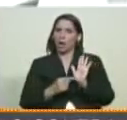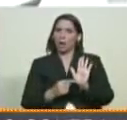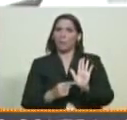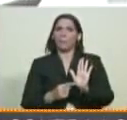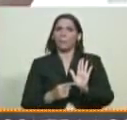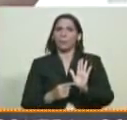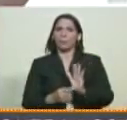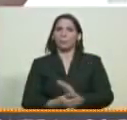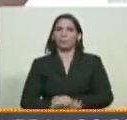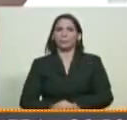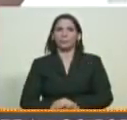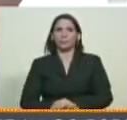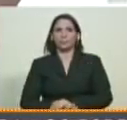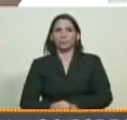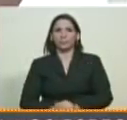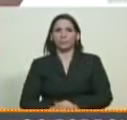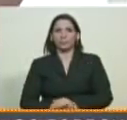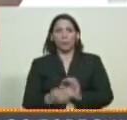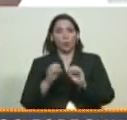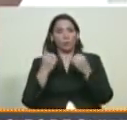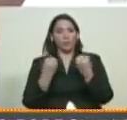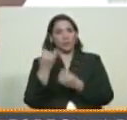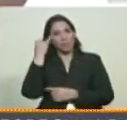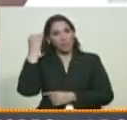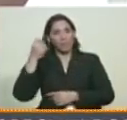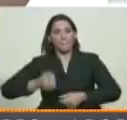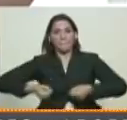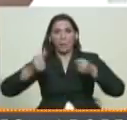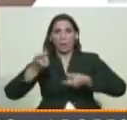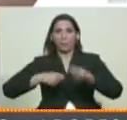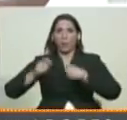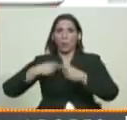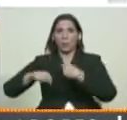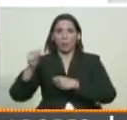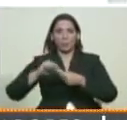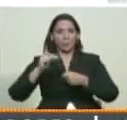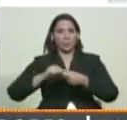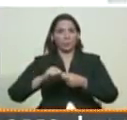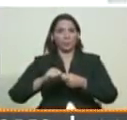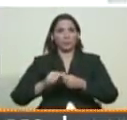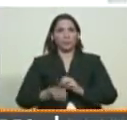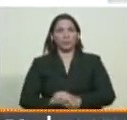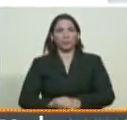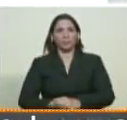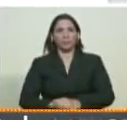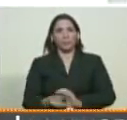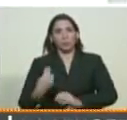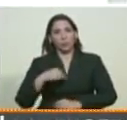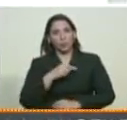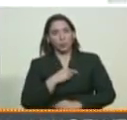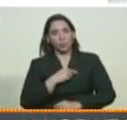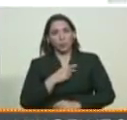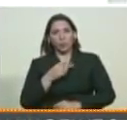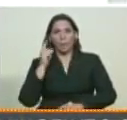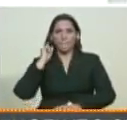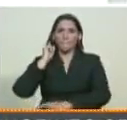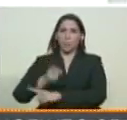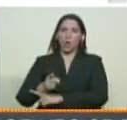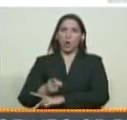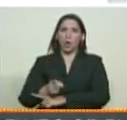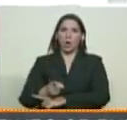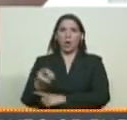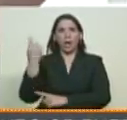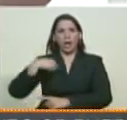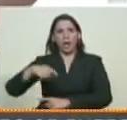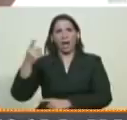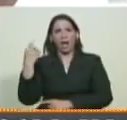señalar: el caso de la Oficina de Inteligencia y Mercadeo y Política Petrolera de Viena. Nosotros lo denunciamos el año pasado, en diciembre